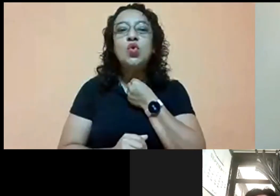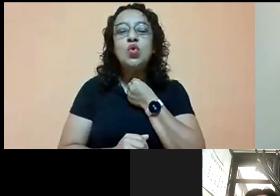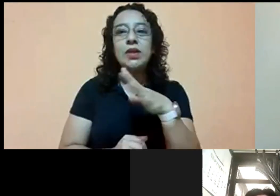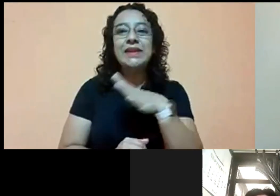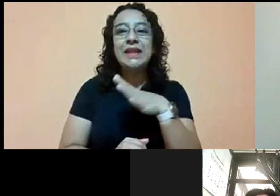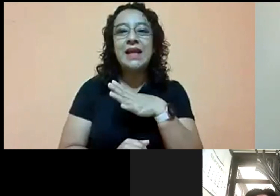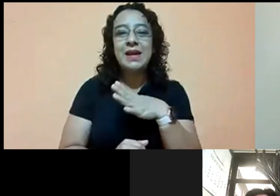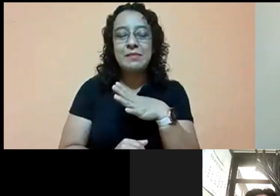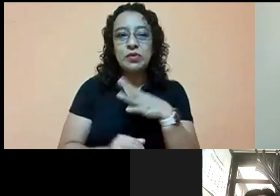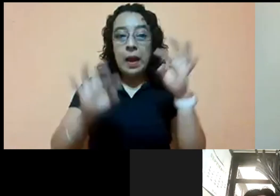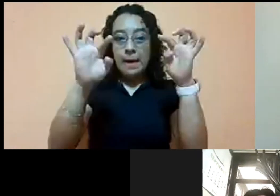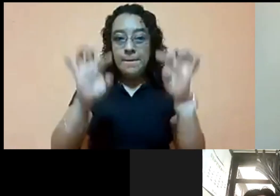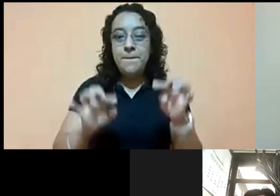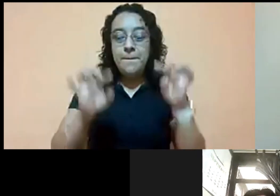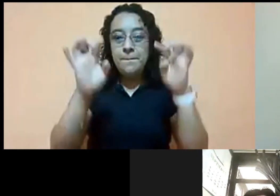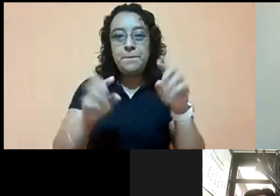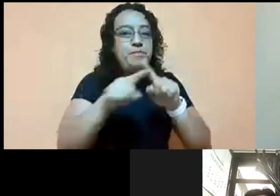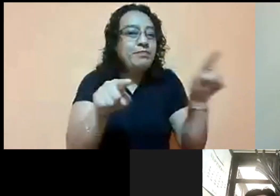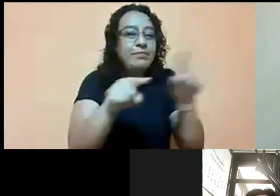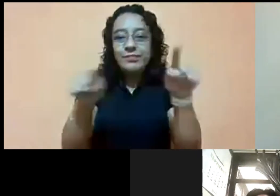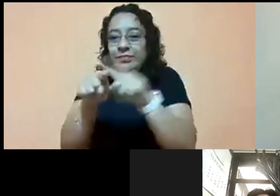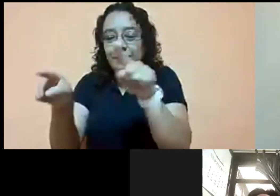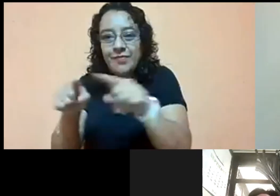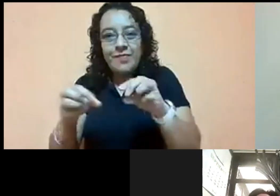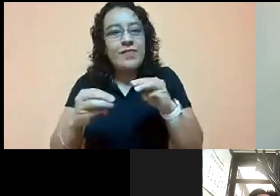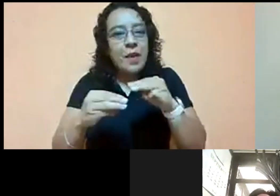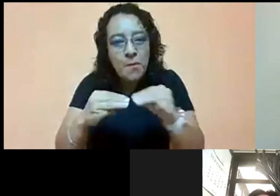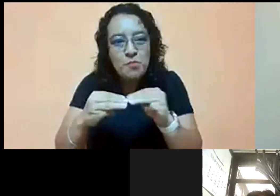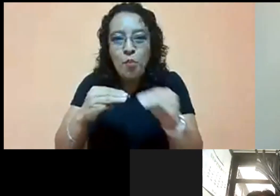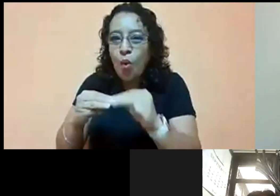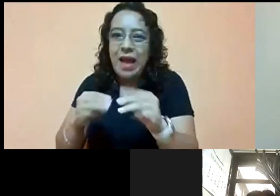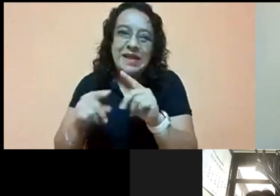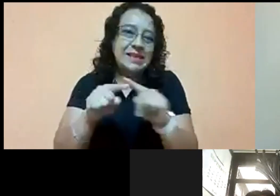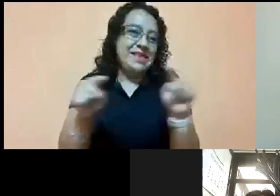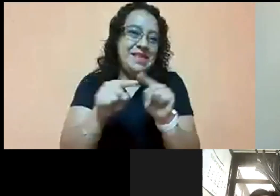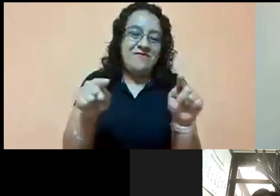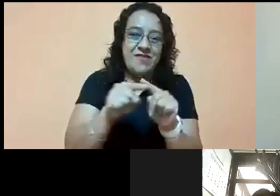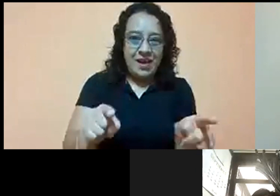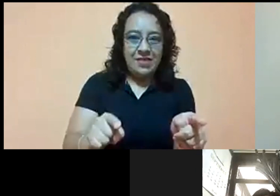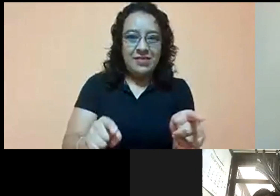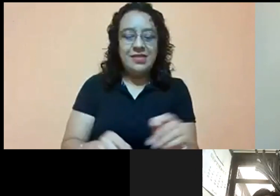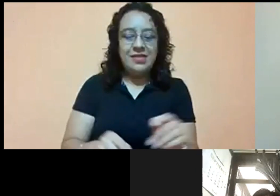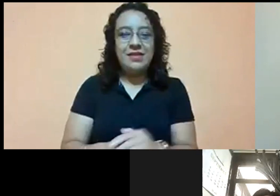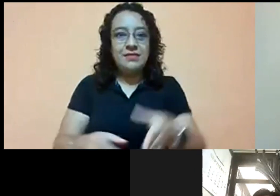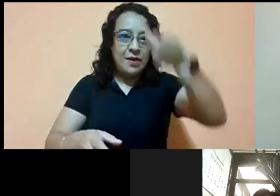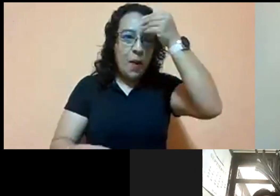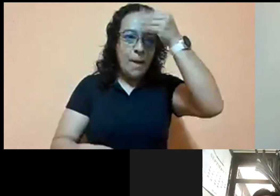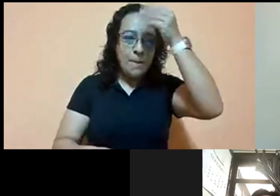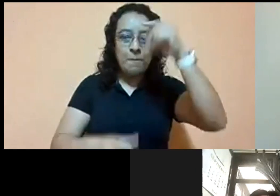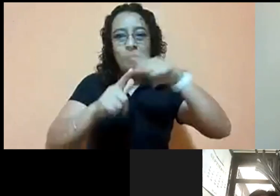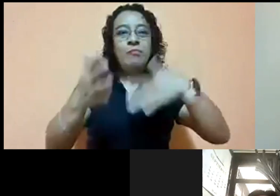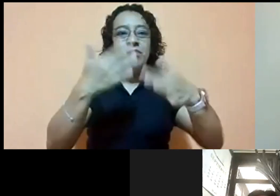los diferentes municipios. Para nosotros ha sido un gran avance y un paso